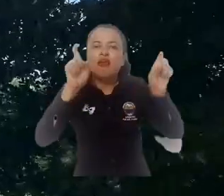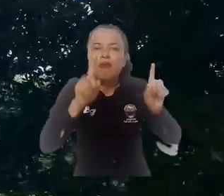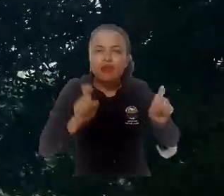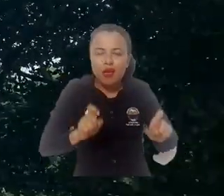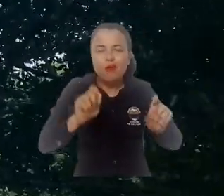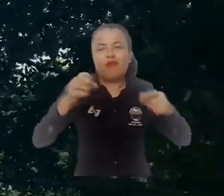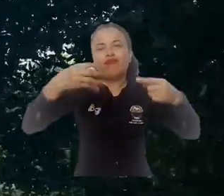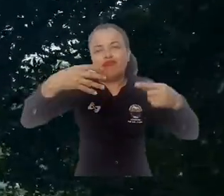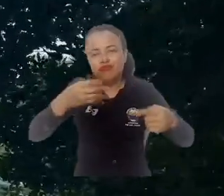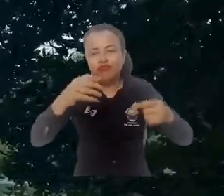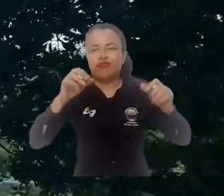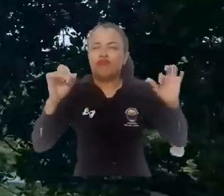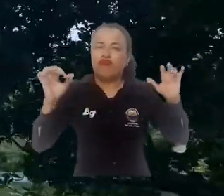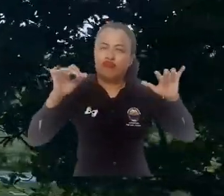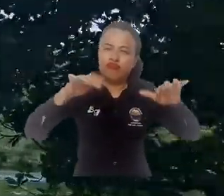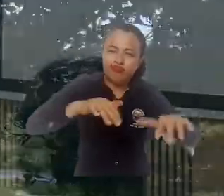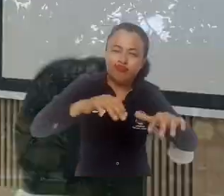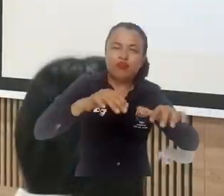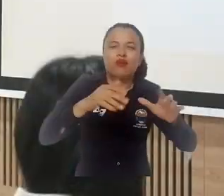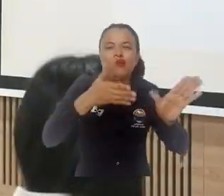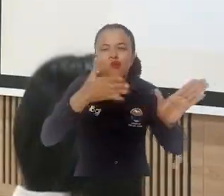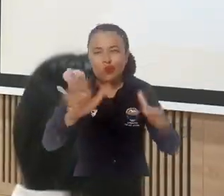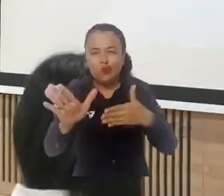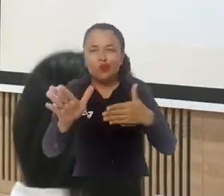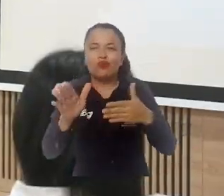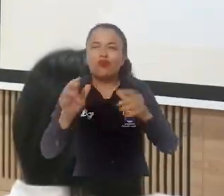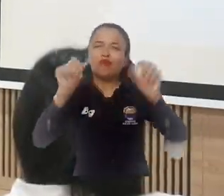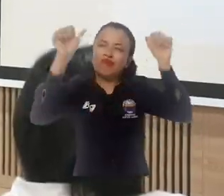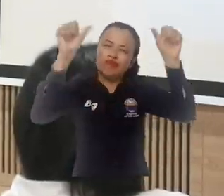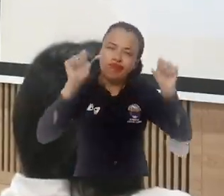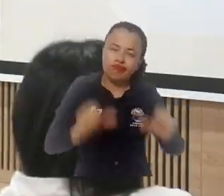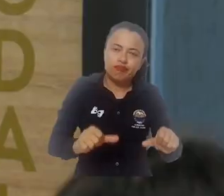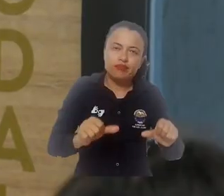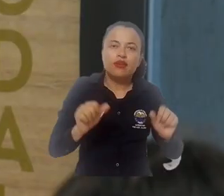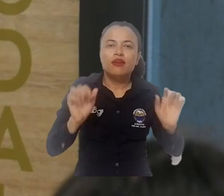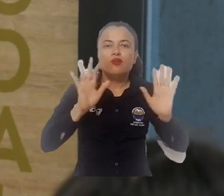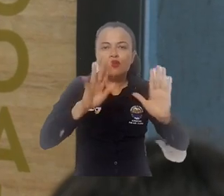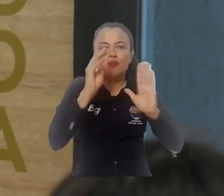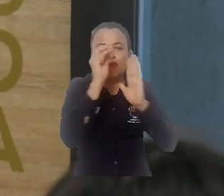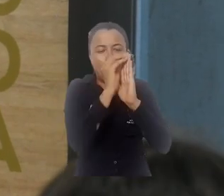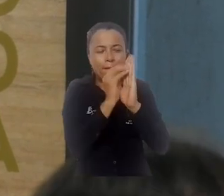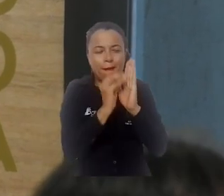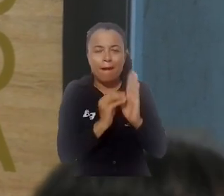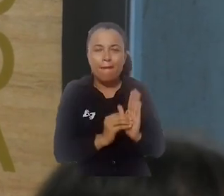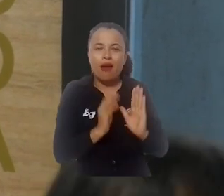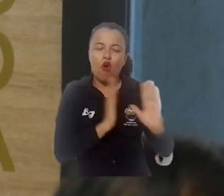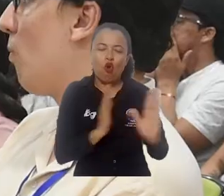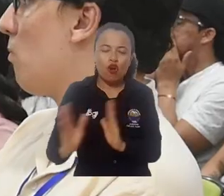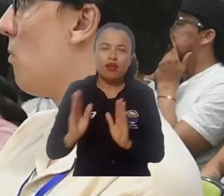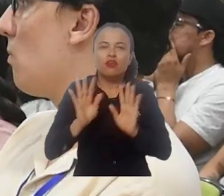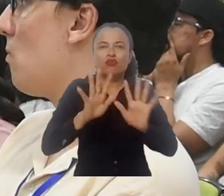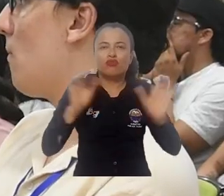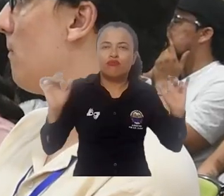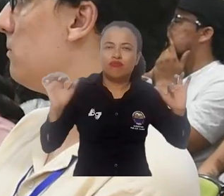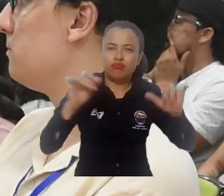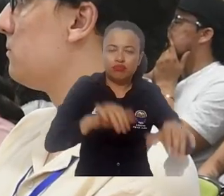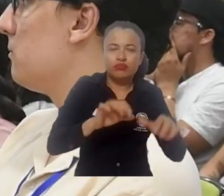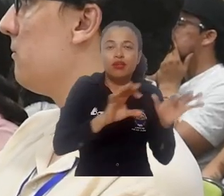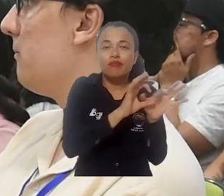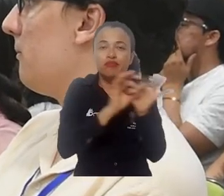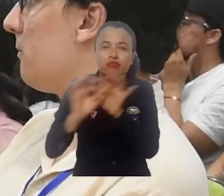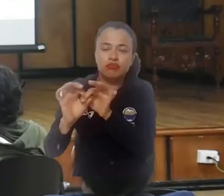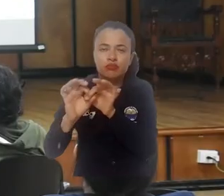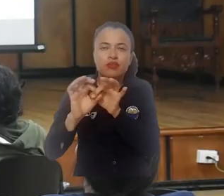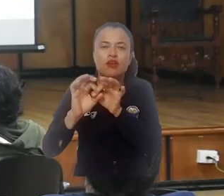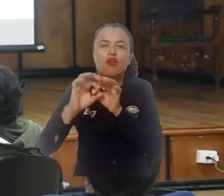fueron solo algunos de los temas abordados en conferencias magistrales, cursos, ponencias y carteles en la agenda de este evento